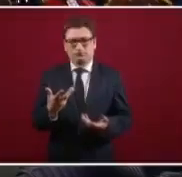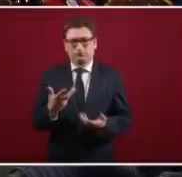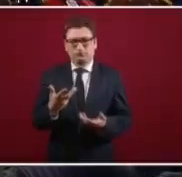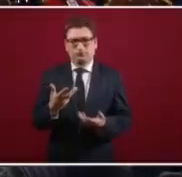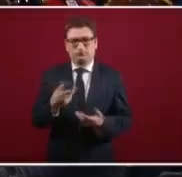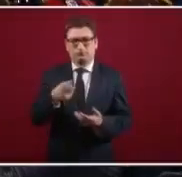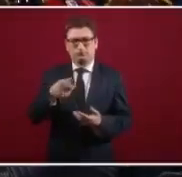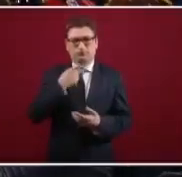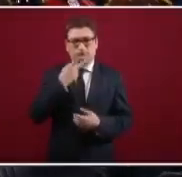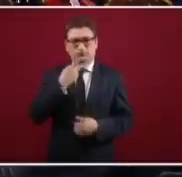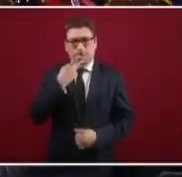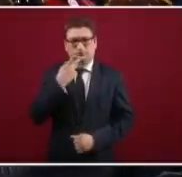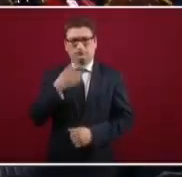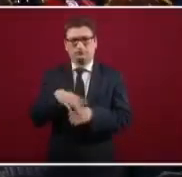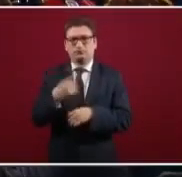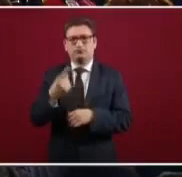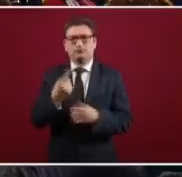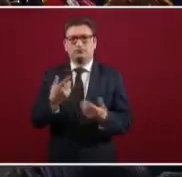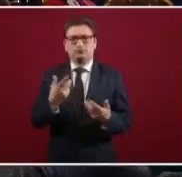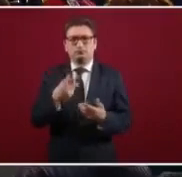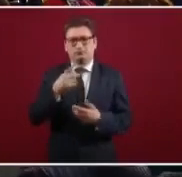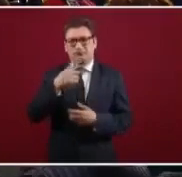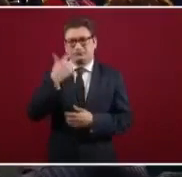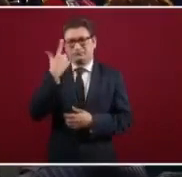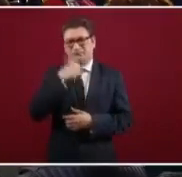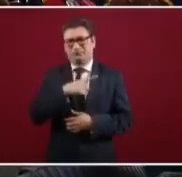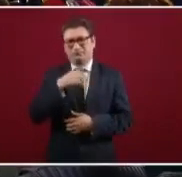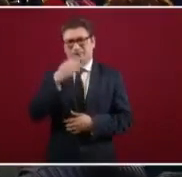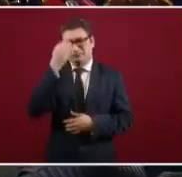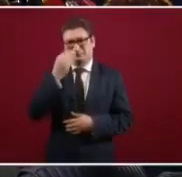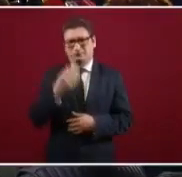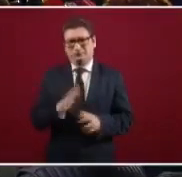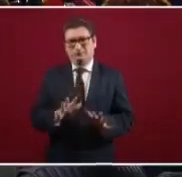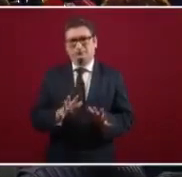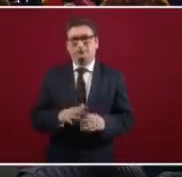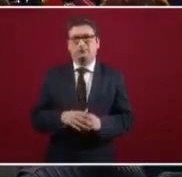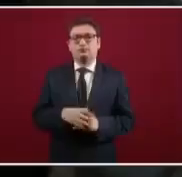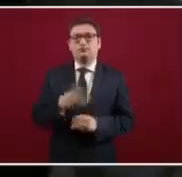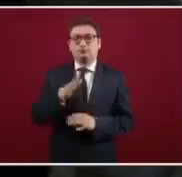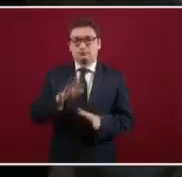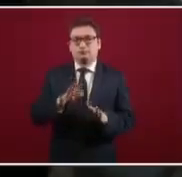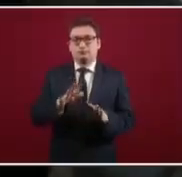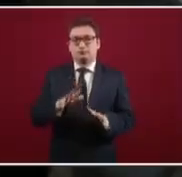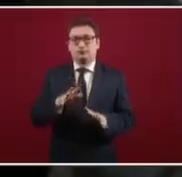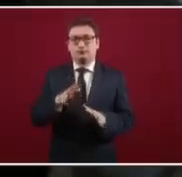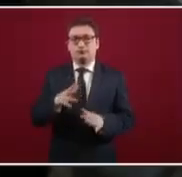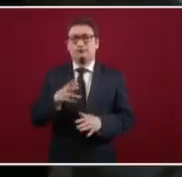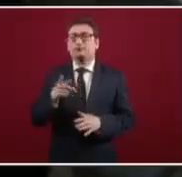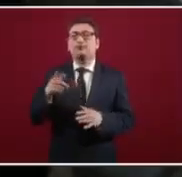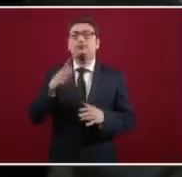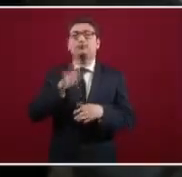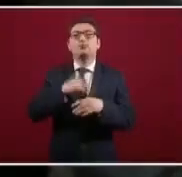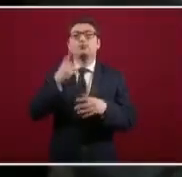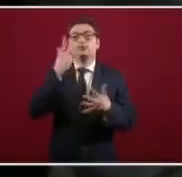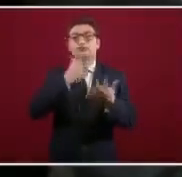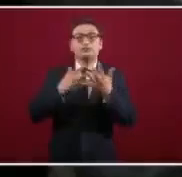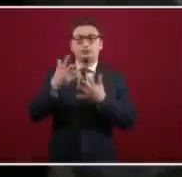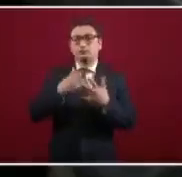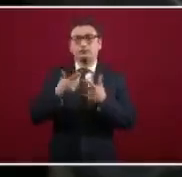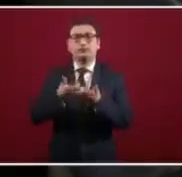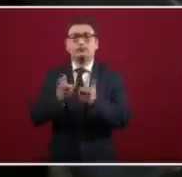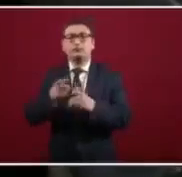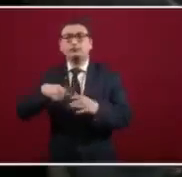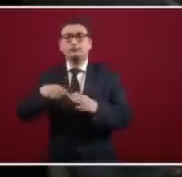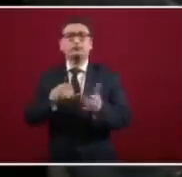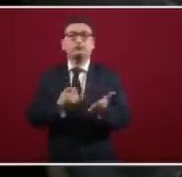utiliza y eso es lo que genera mucha confusión me suena fue una decisión colegiada pero